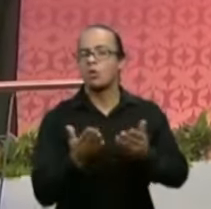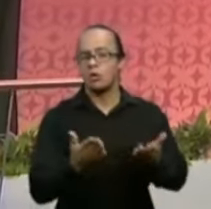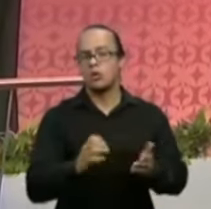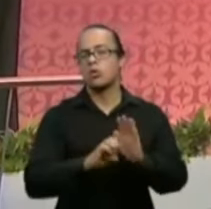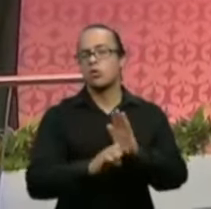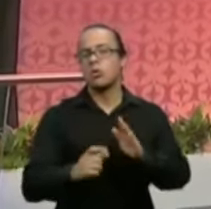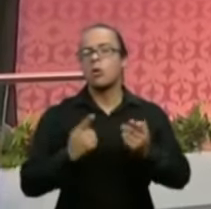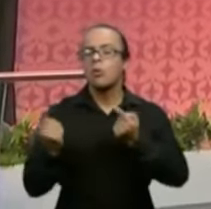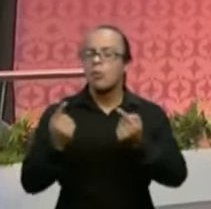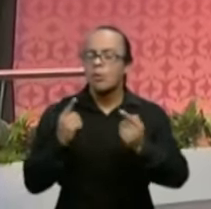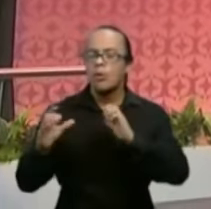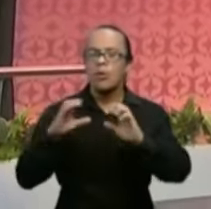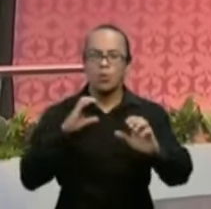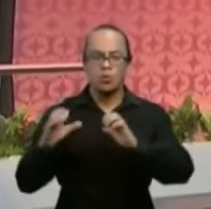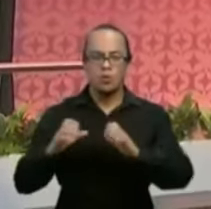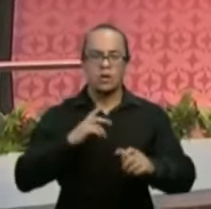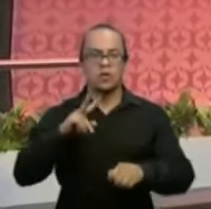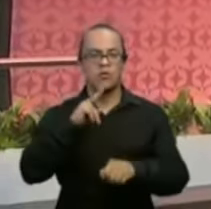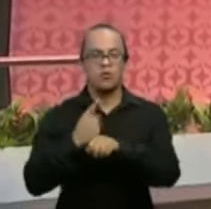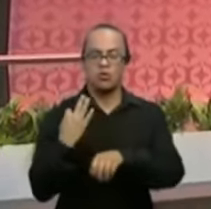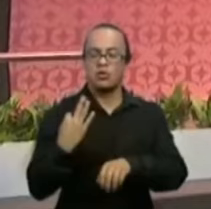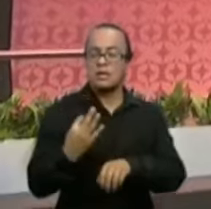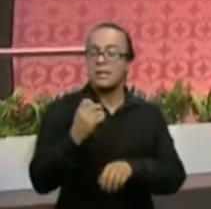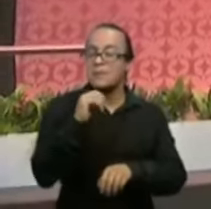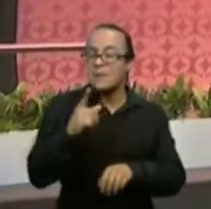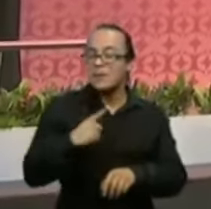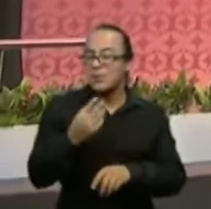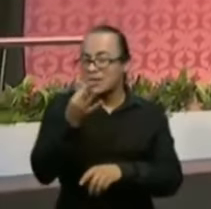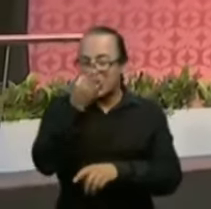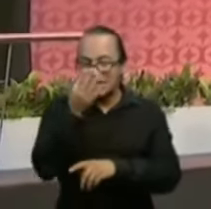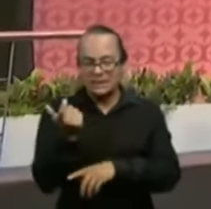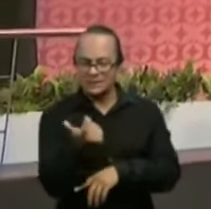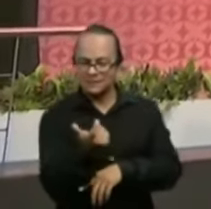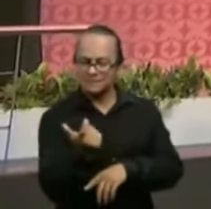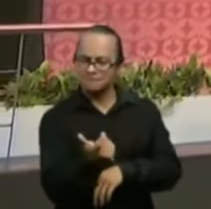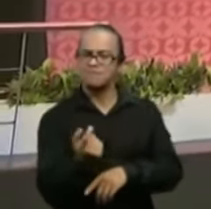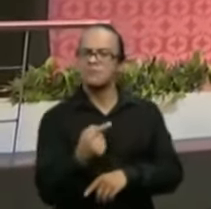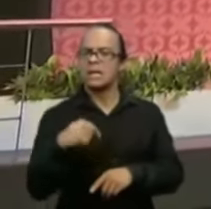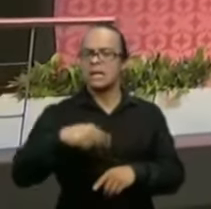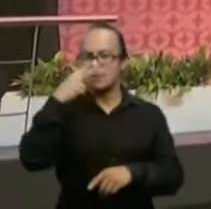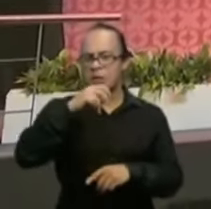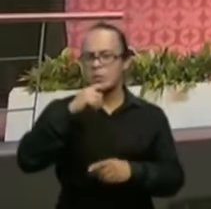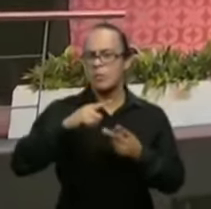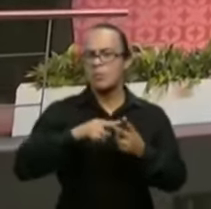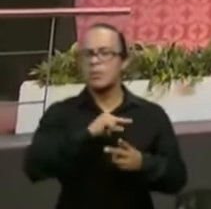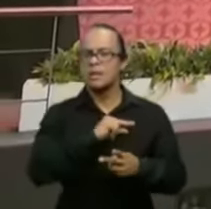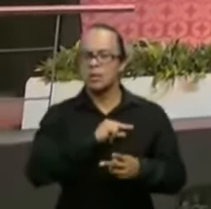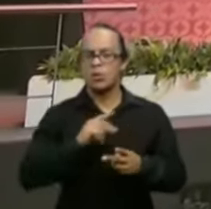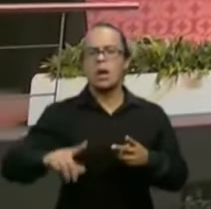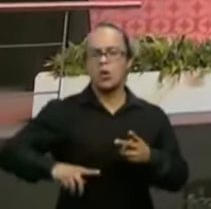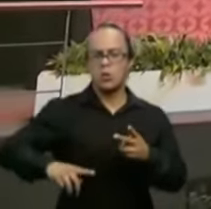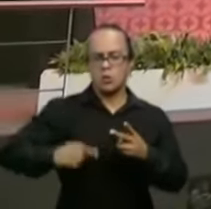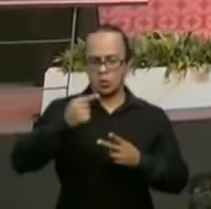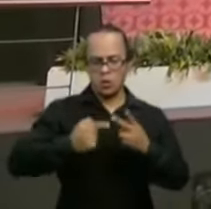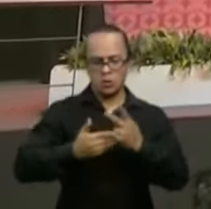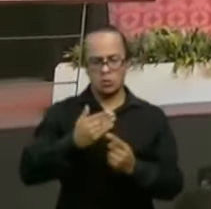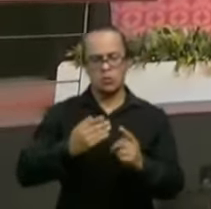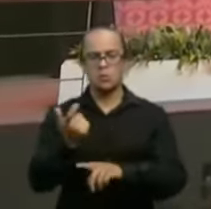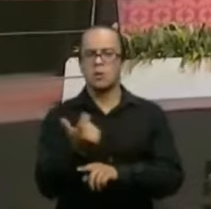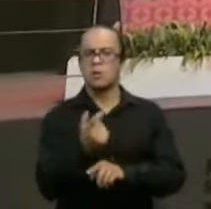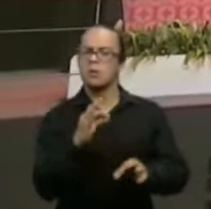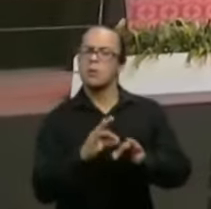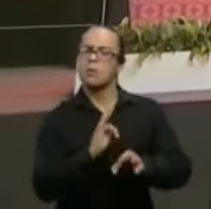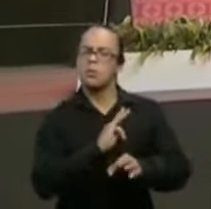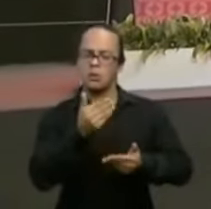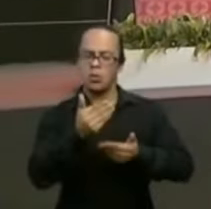diálogo, con voluntad y con un poco de inversión pública y privada podemos resolver ese problema de filas y